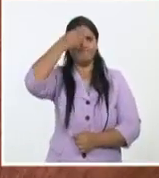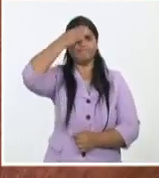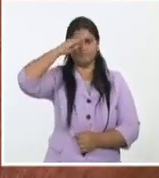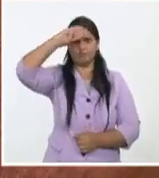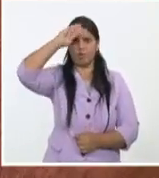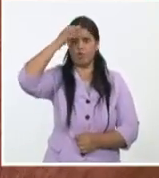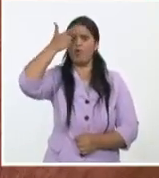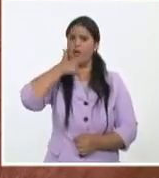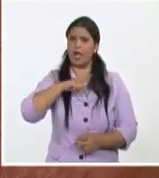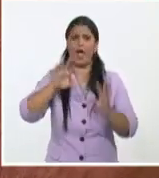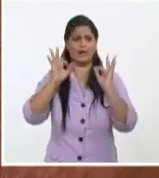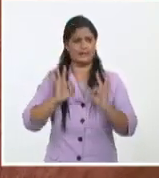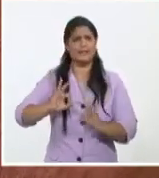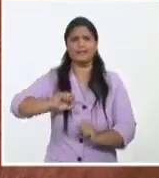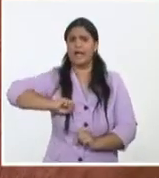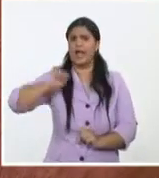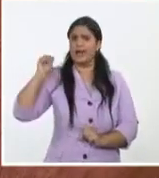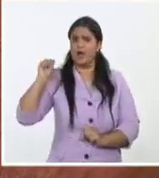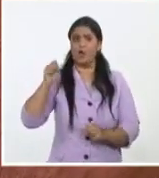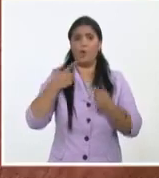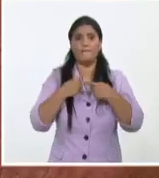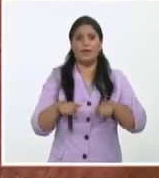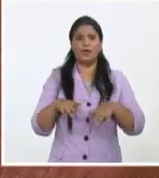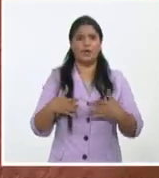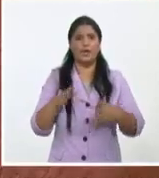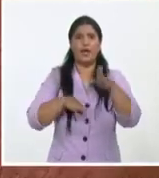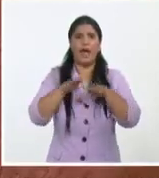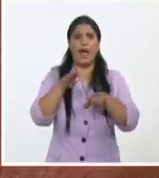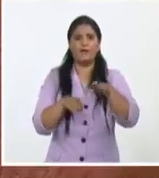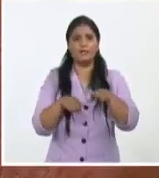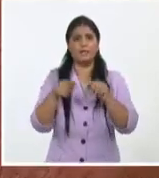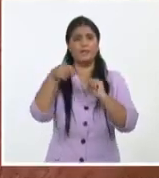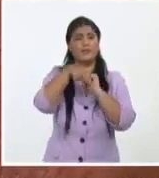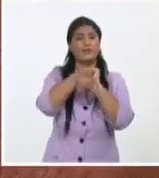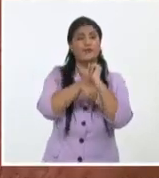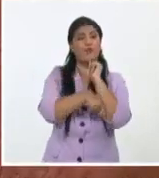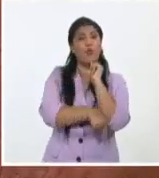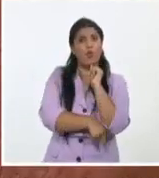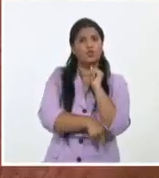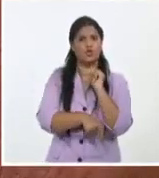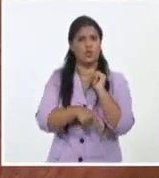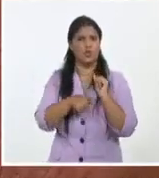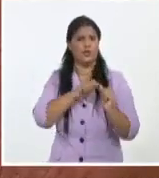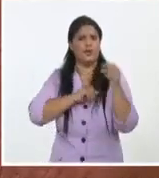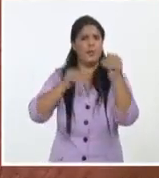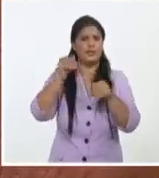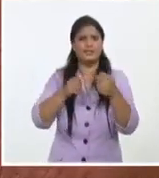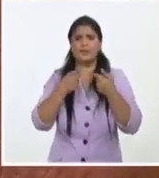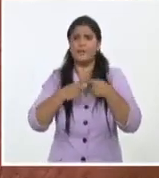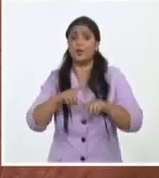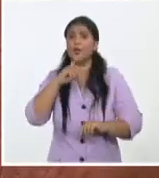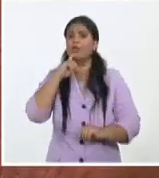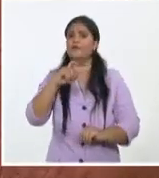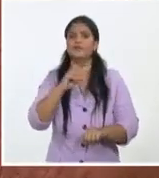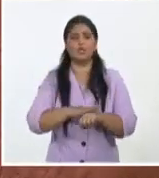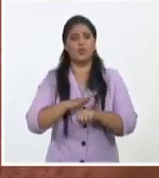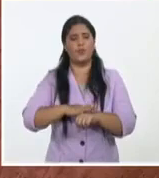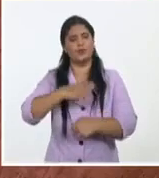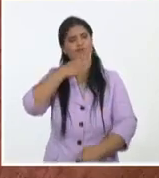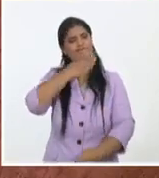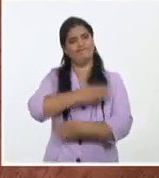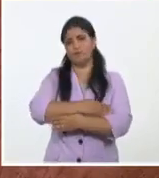hemos podido acceder a los fondos por el bloqueo norteamericano. Por tanto, es una quimera pensar que nosotros